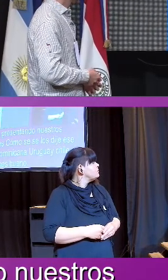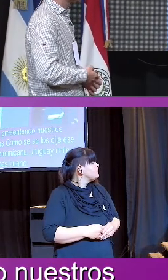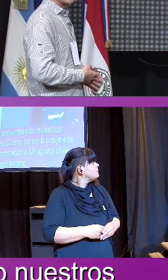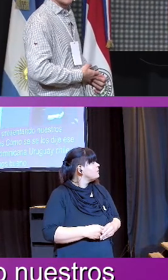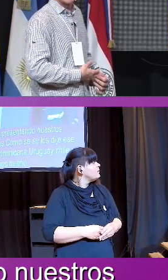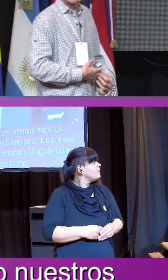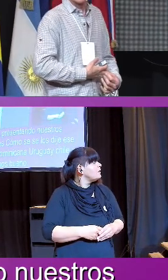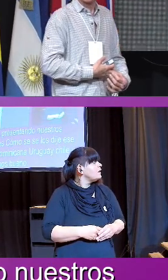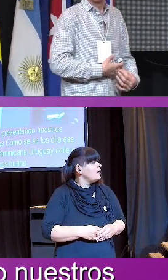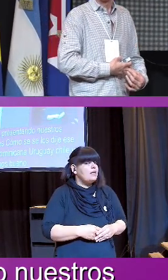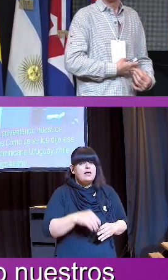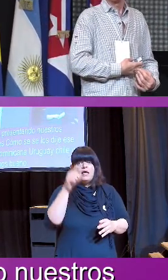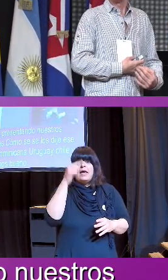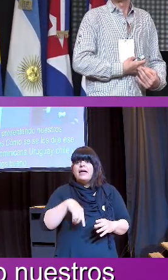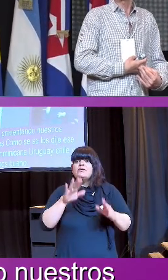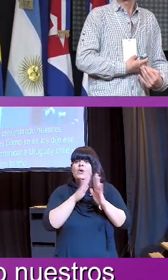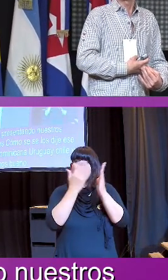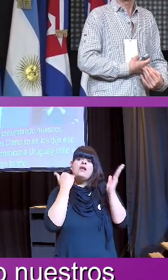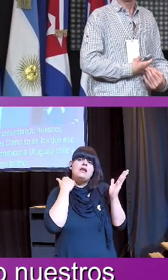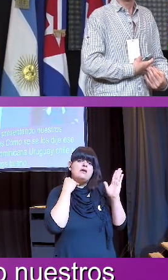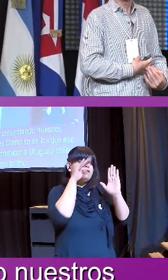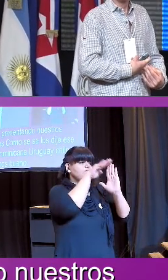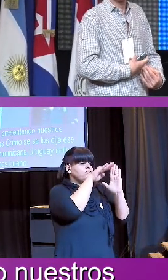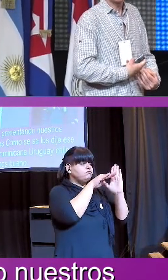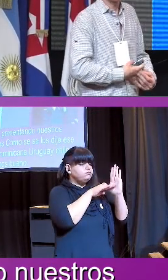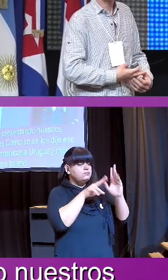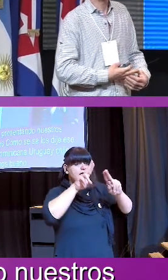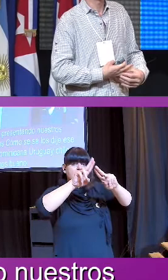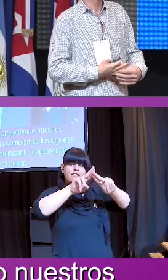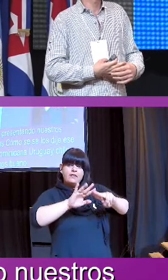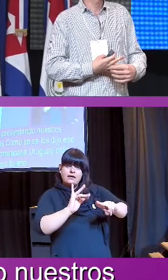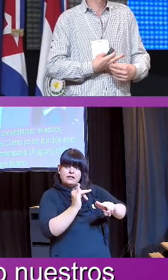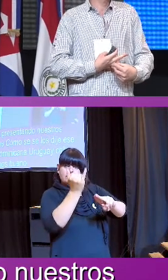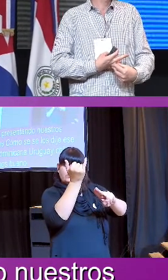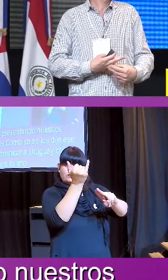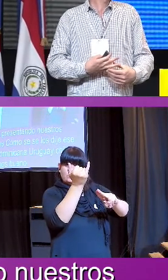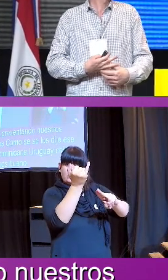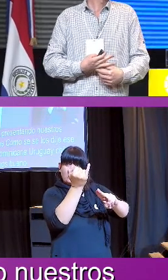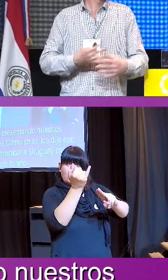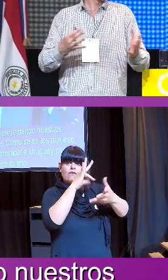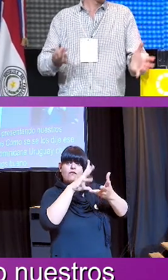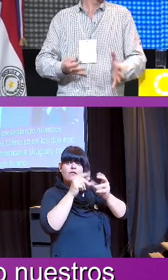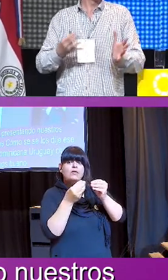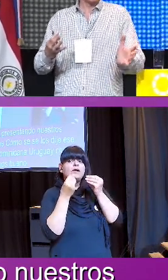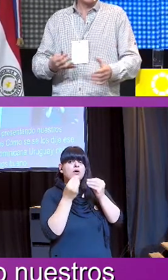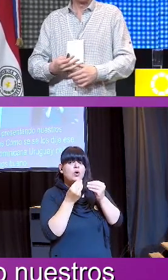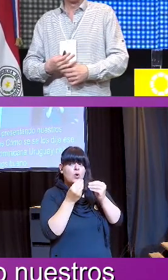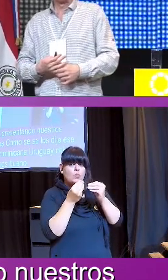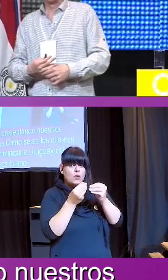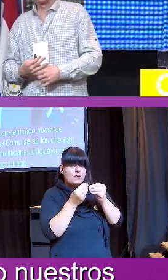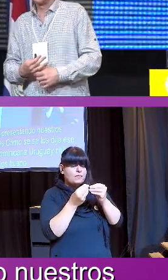Esto es en relación a una escala que estamos validando de apoyo al diagnóstico. Ustedes saben cómo se hace un diagnóstico